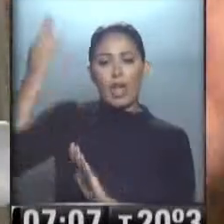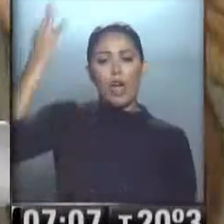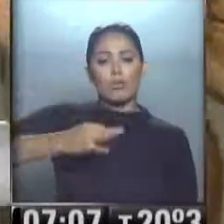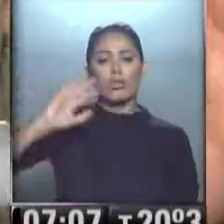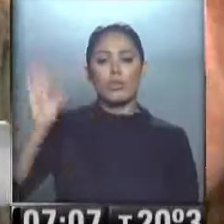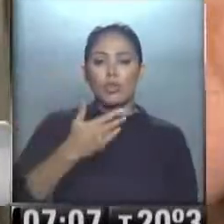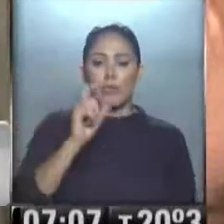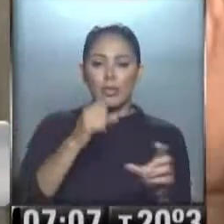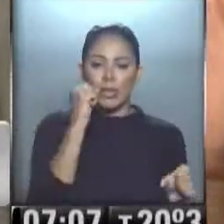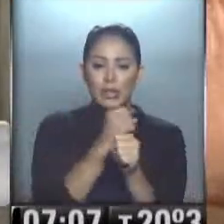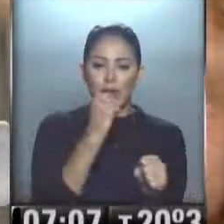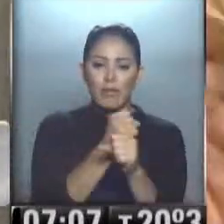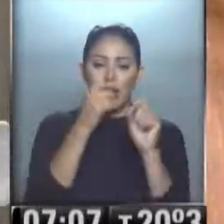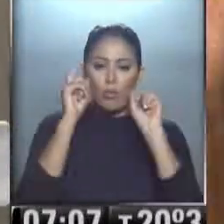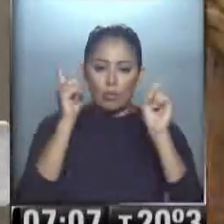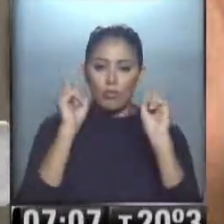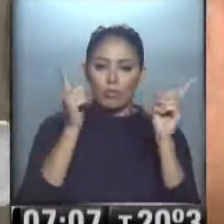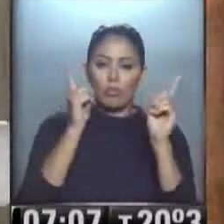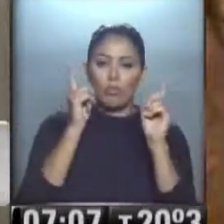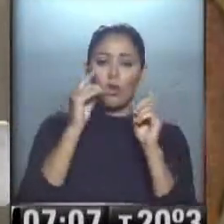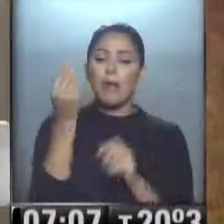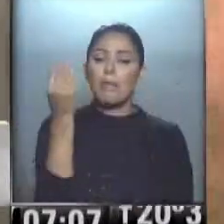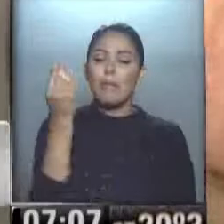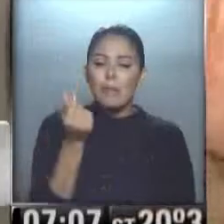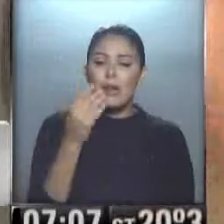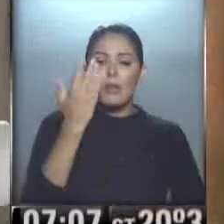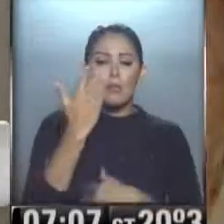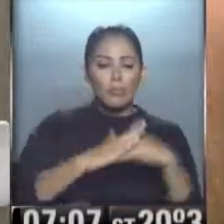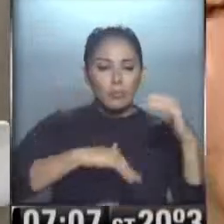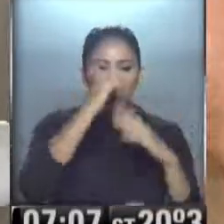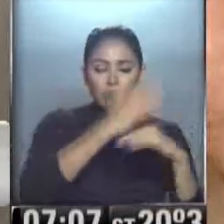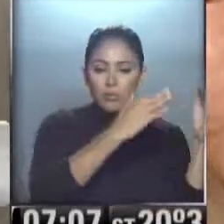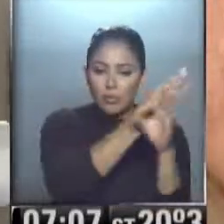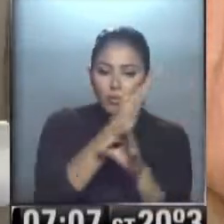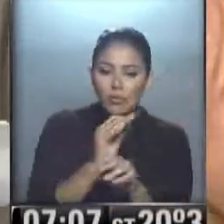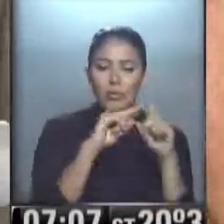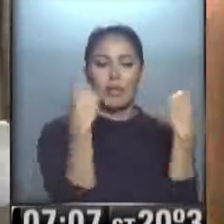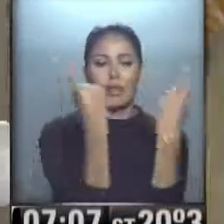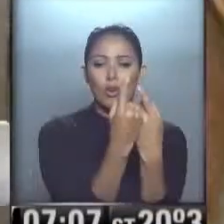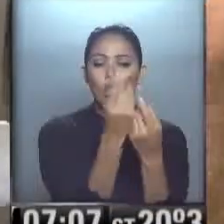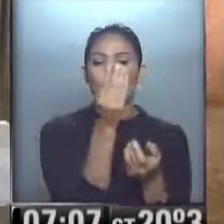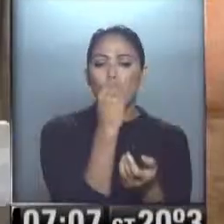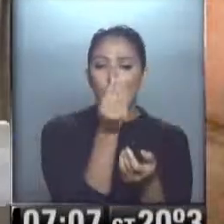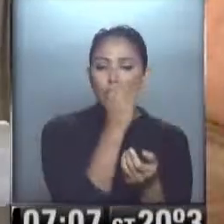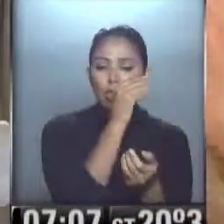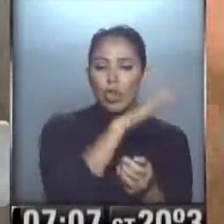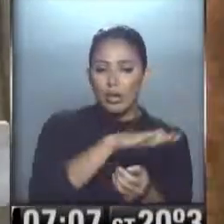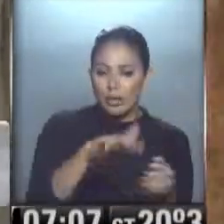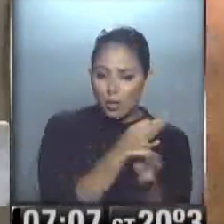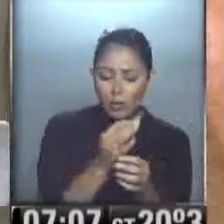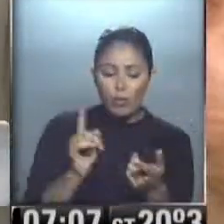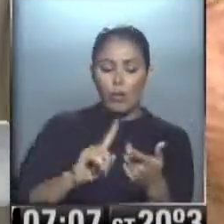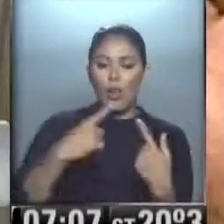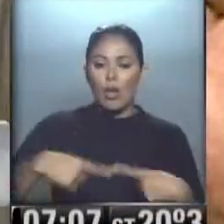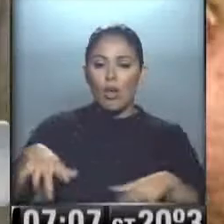para todos los trabajadores de la educación, dinero para infraestructura, para comedores escolares, para mobiliario,